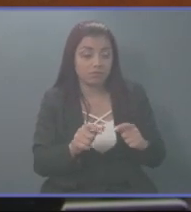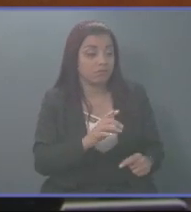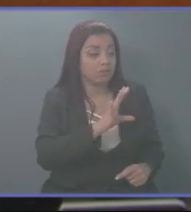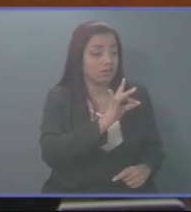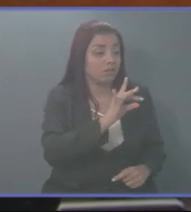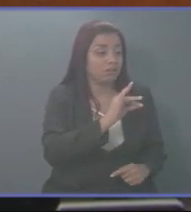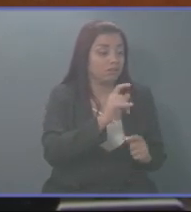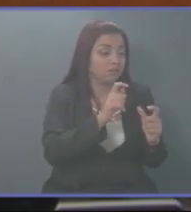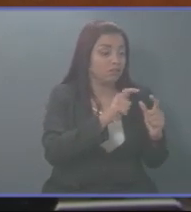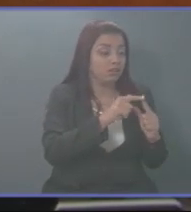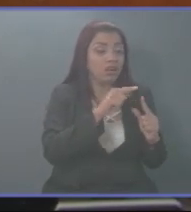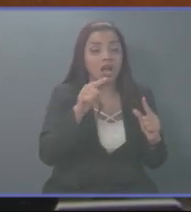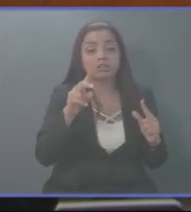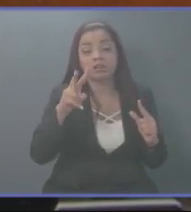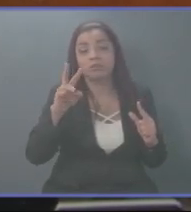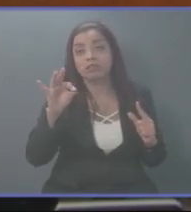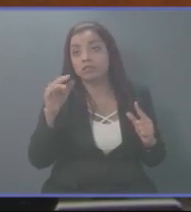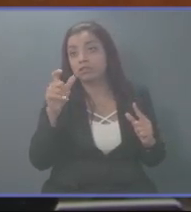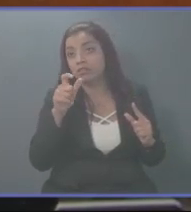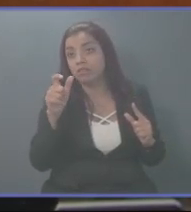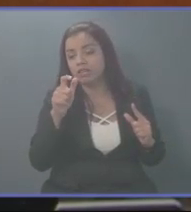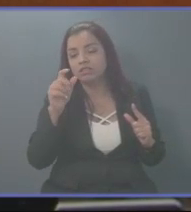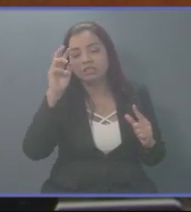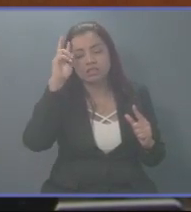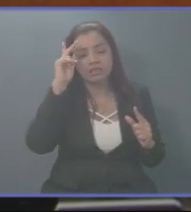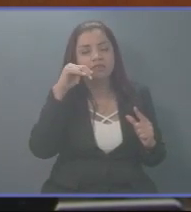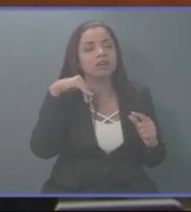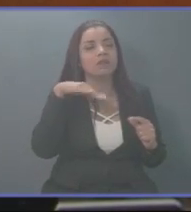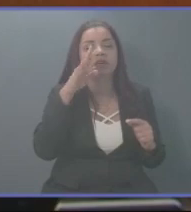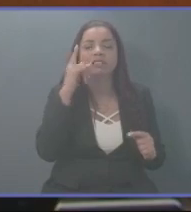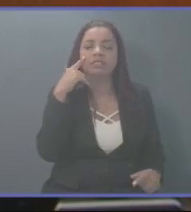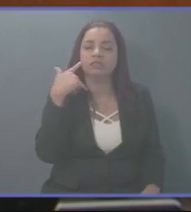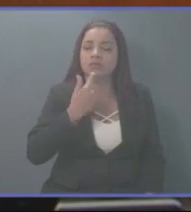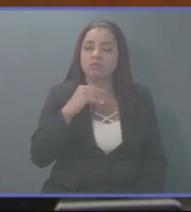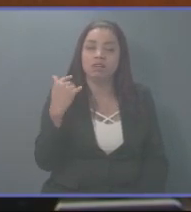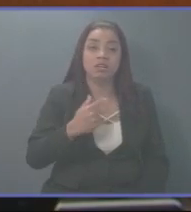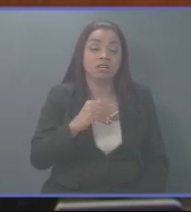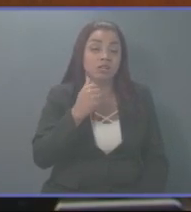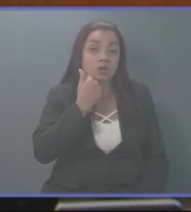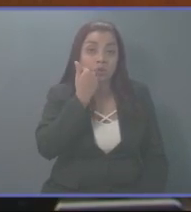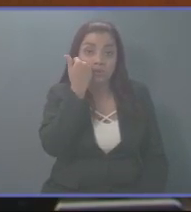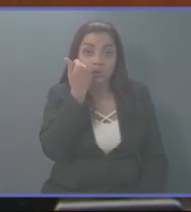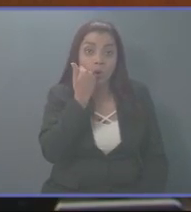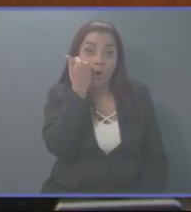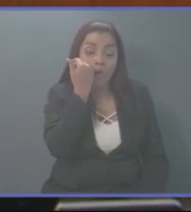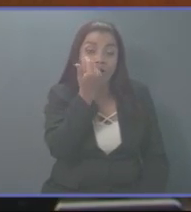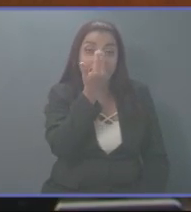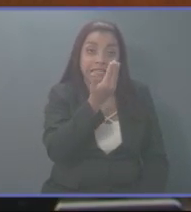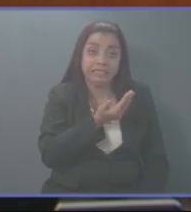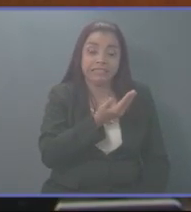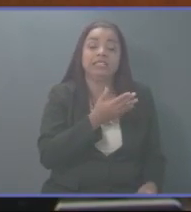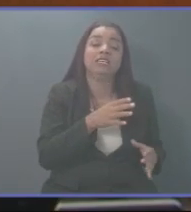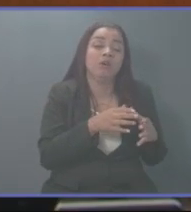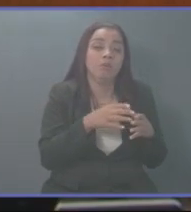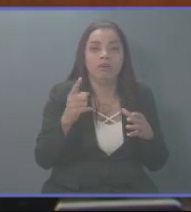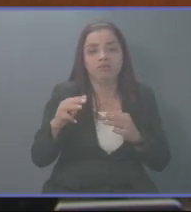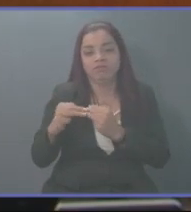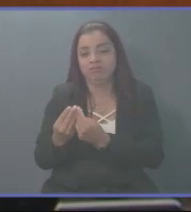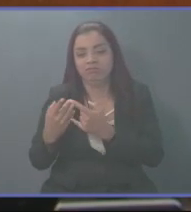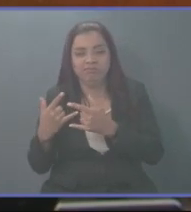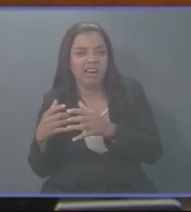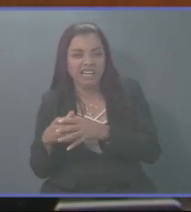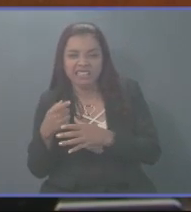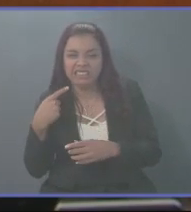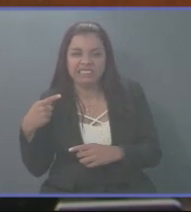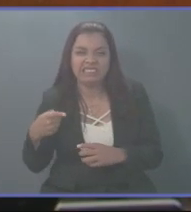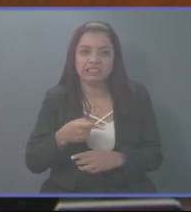29 años, indicando un mayor riesgo de esta población frente al accionar de los grupos criminales y por ende una